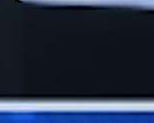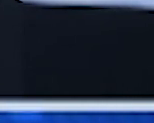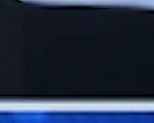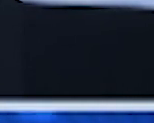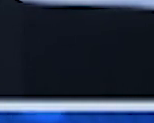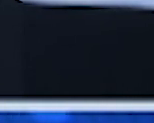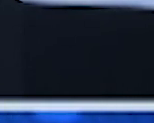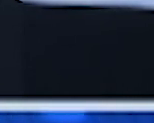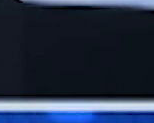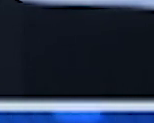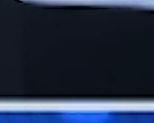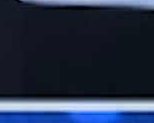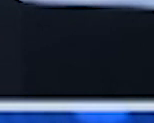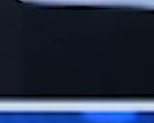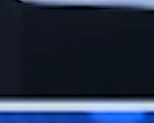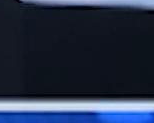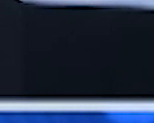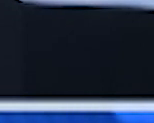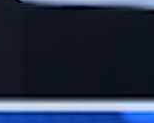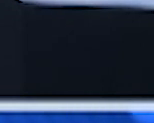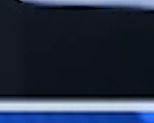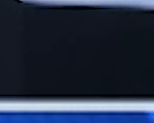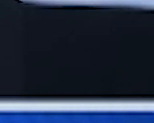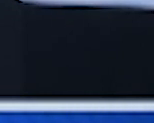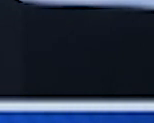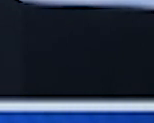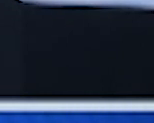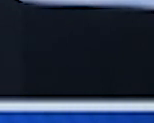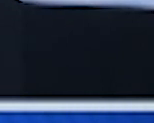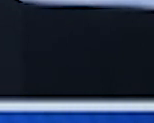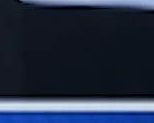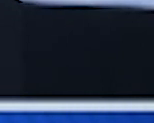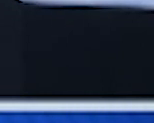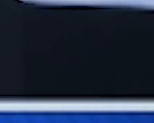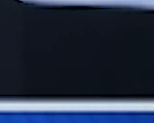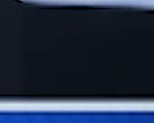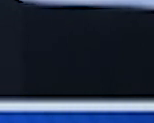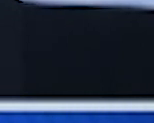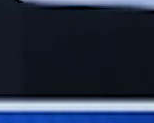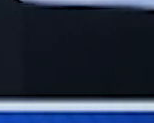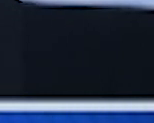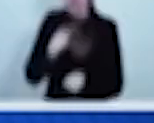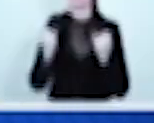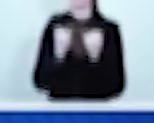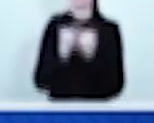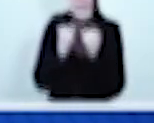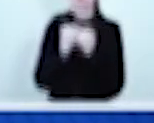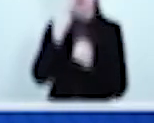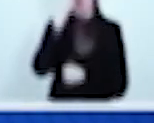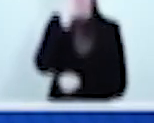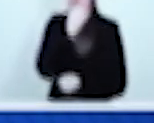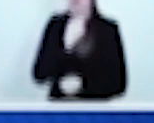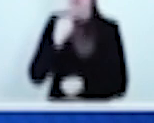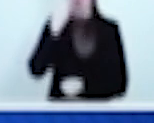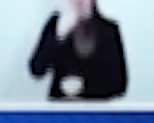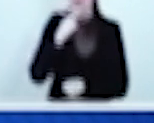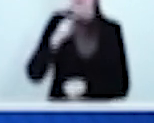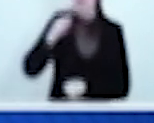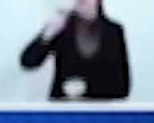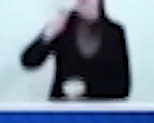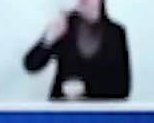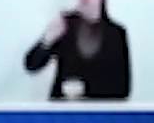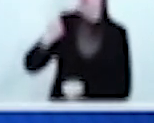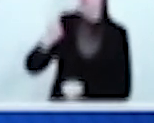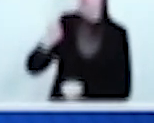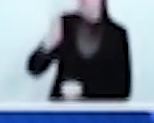estructurales? Mira, estas obras deben durar 100 años, Ricardo. Se construyen para una